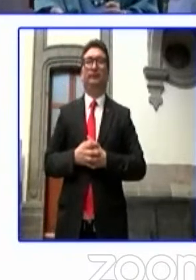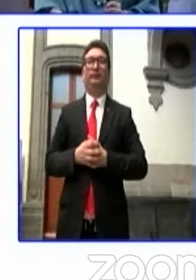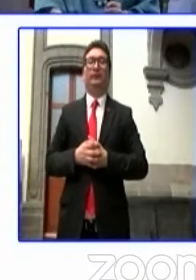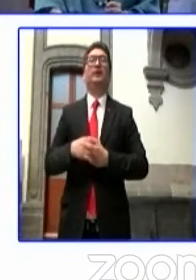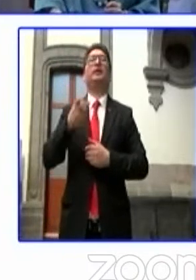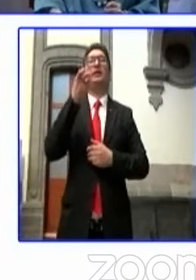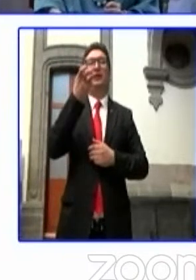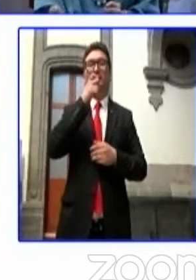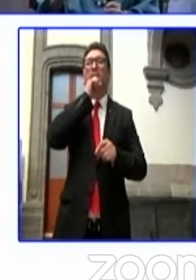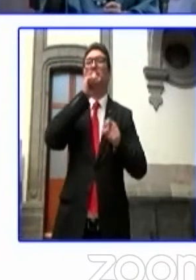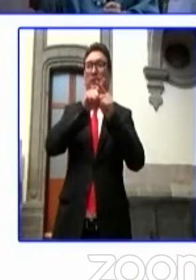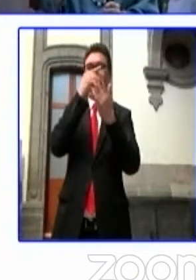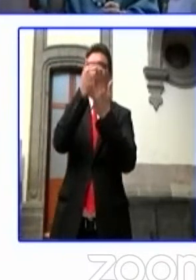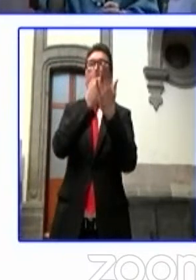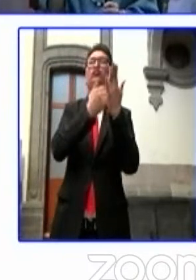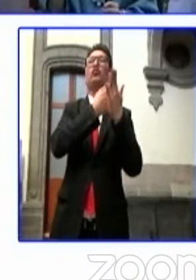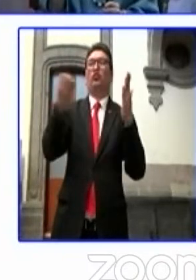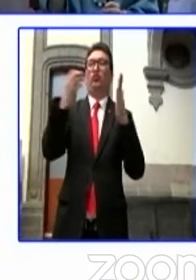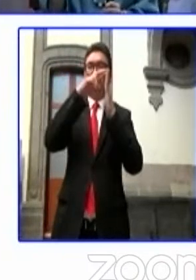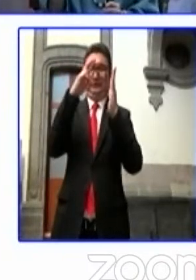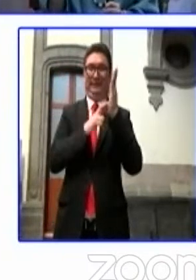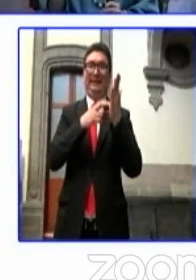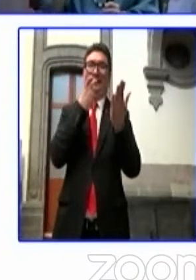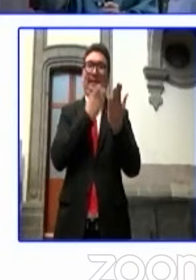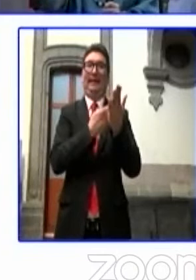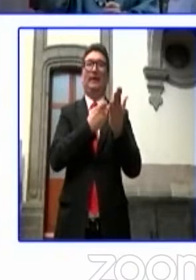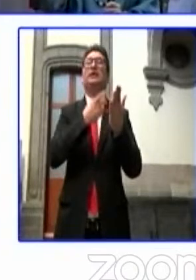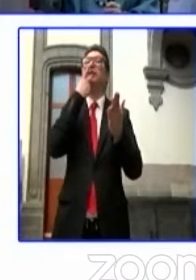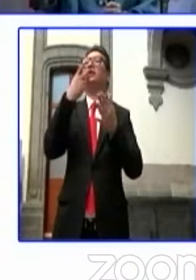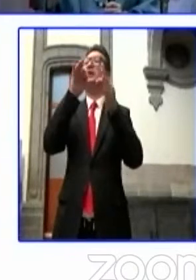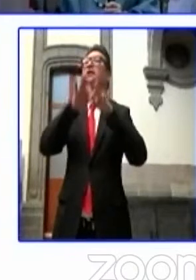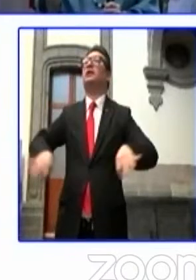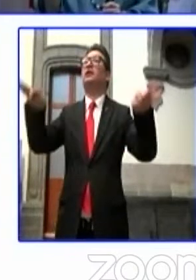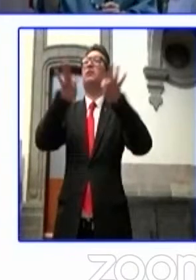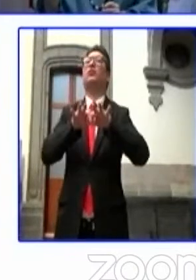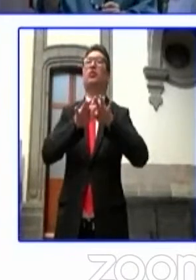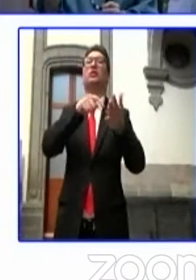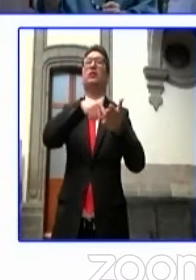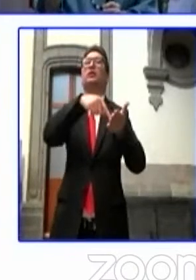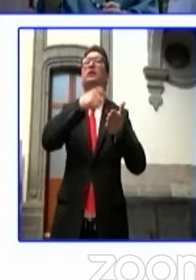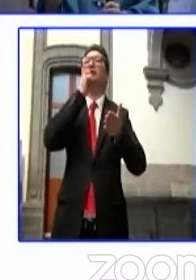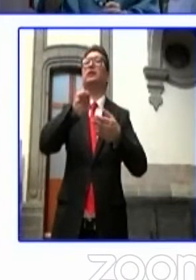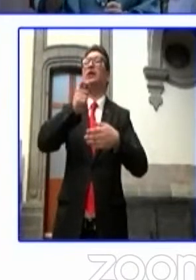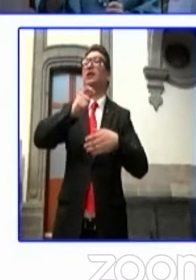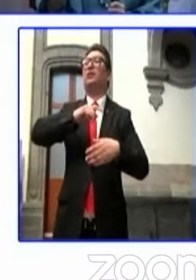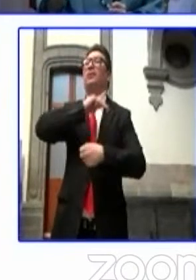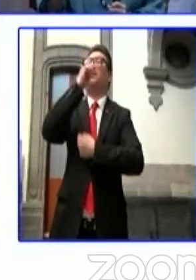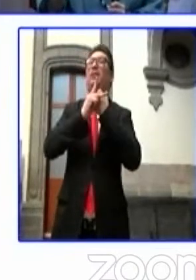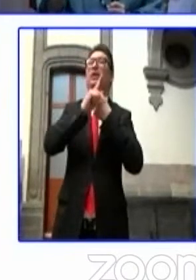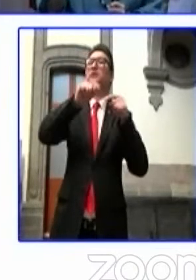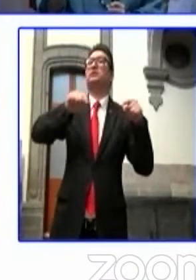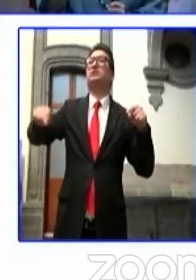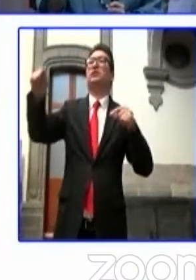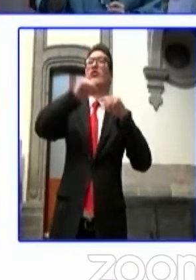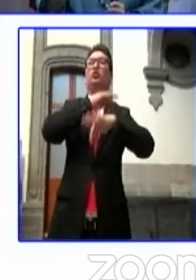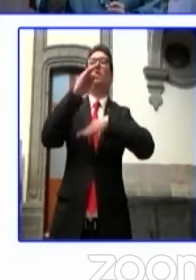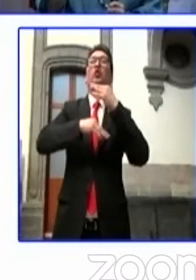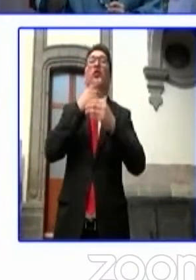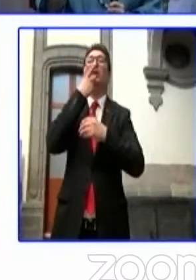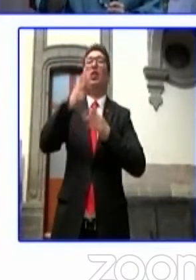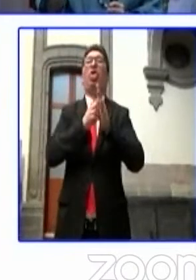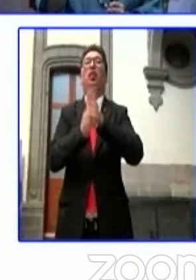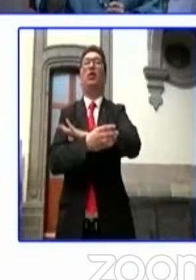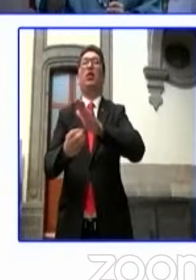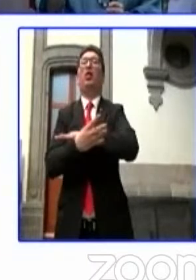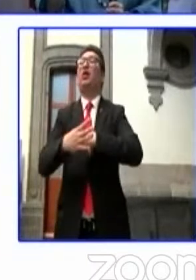sus directrices. Esas directrices dicen algo muy importante. Casi todos los estados parte nos dicen como pretexto para internar